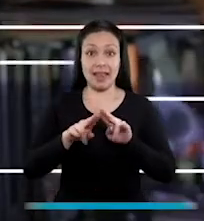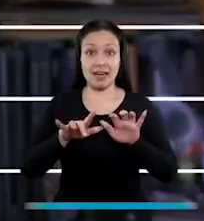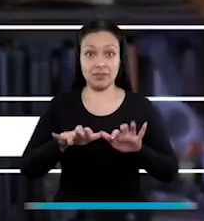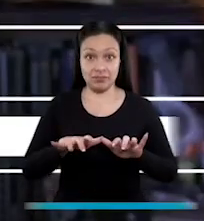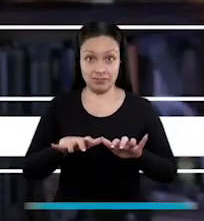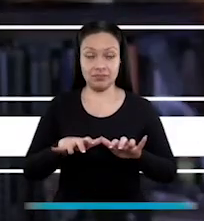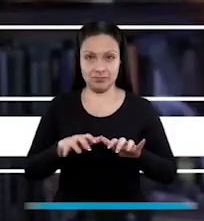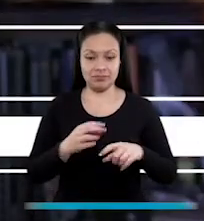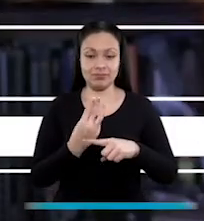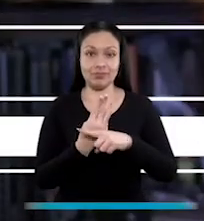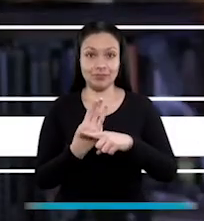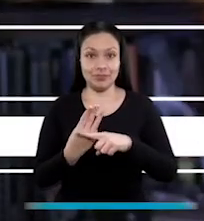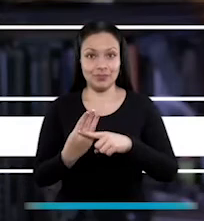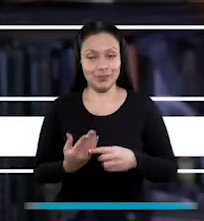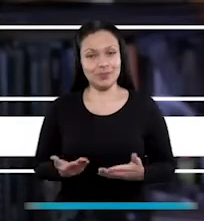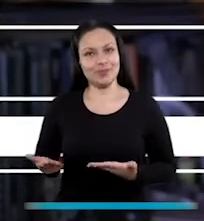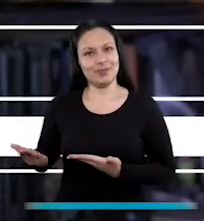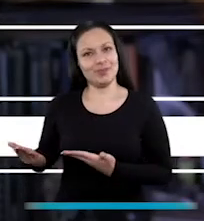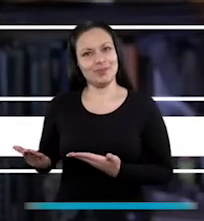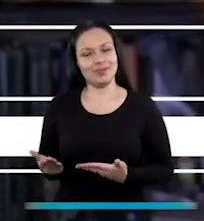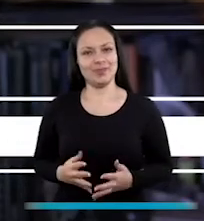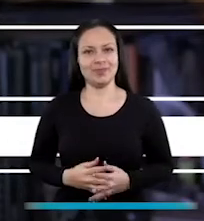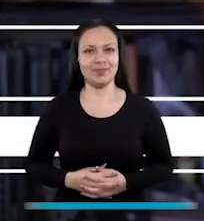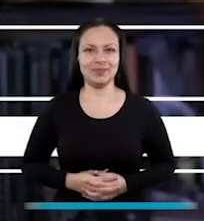de nuestra sede electrónica en